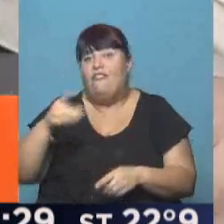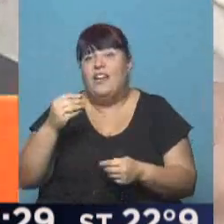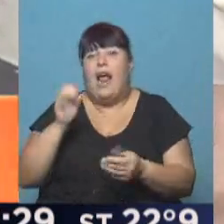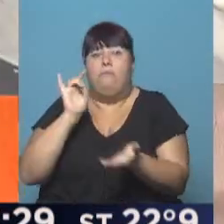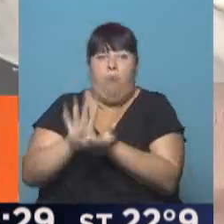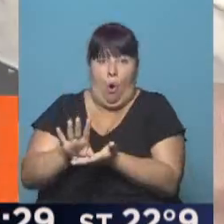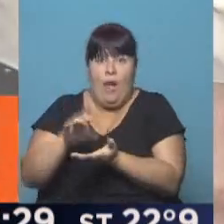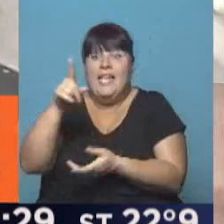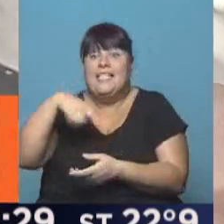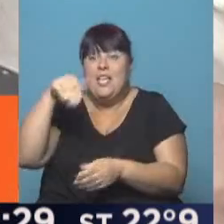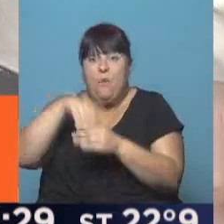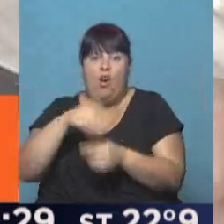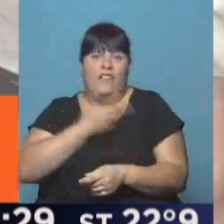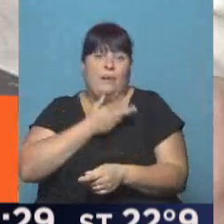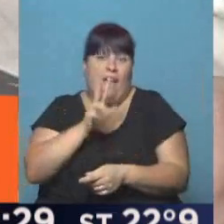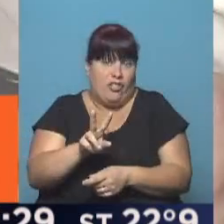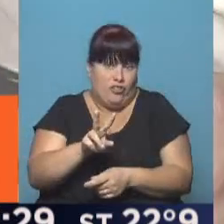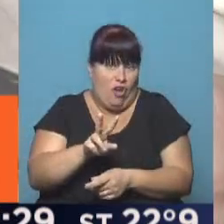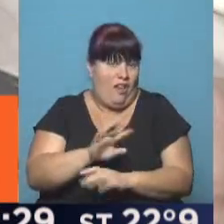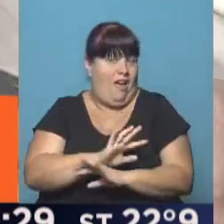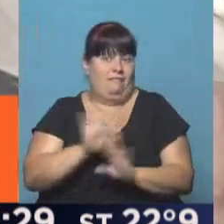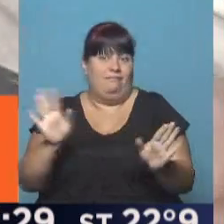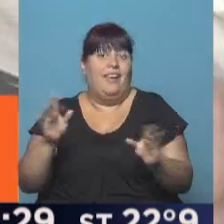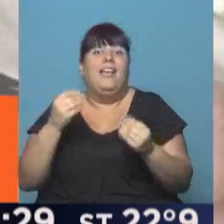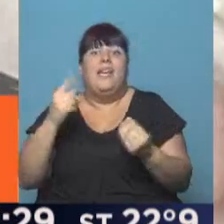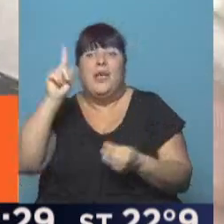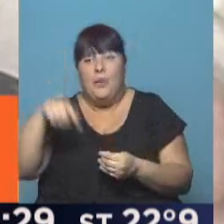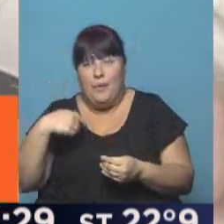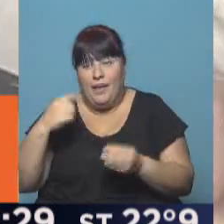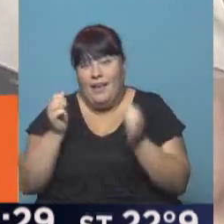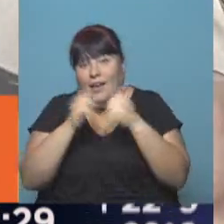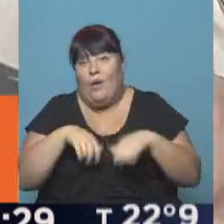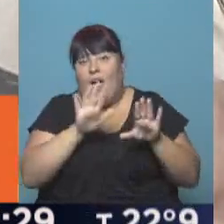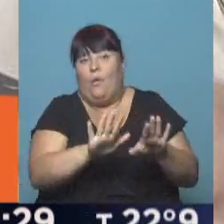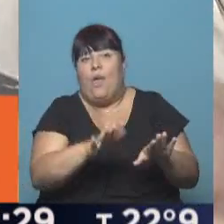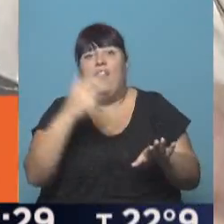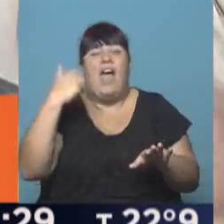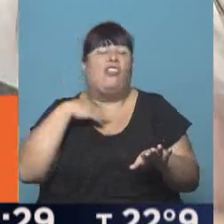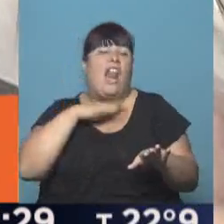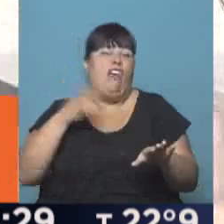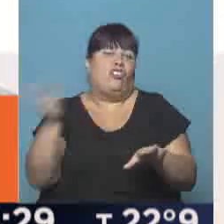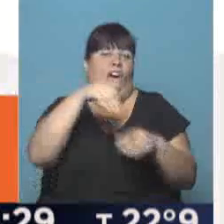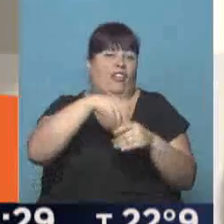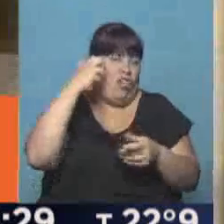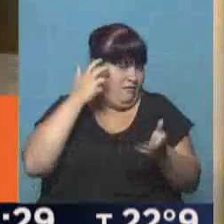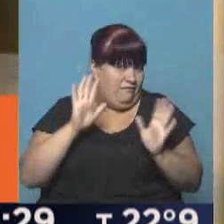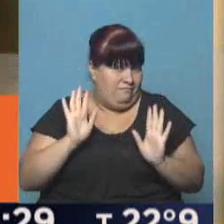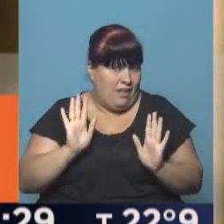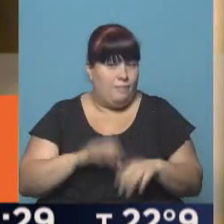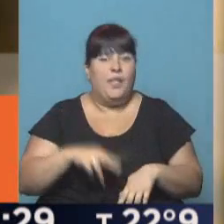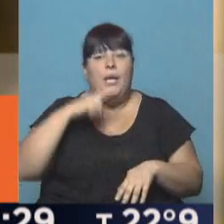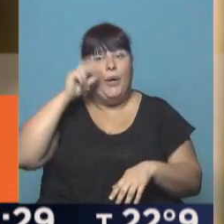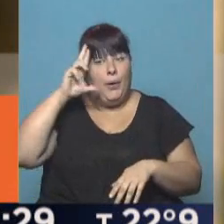expulsión si ustedes votan al frente para la victoria lo que va a hacer es una guarida de ladrones en el congreso así de simple